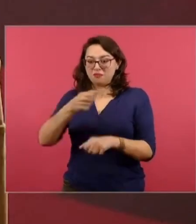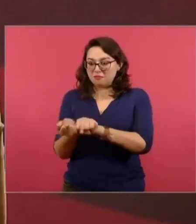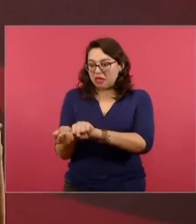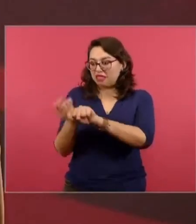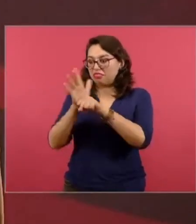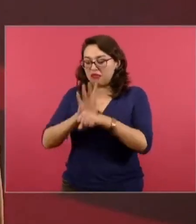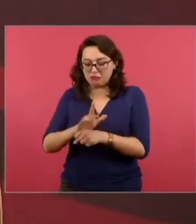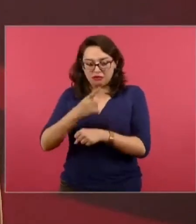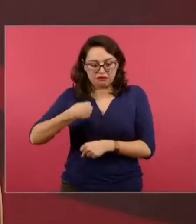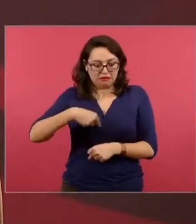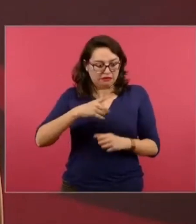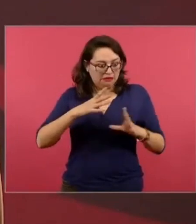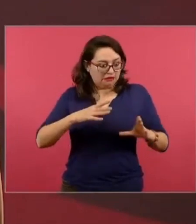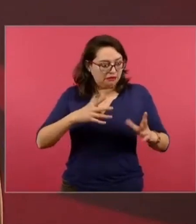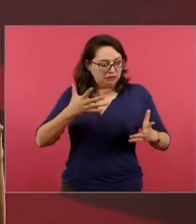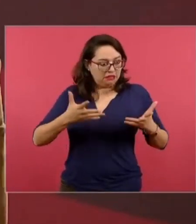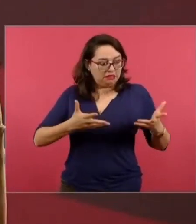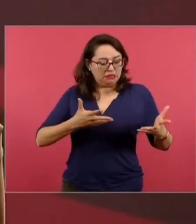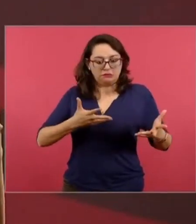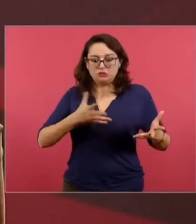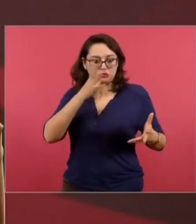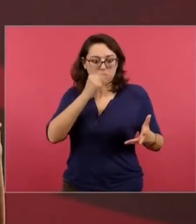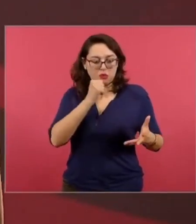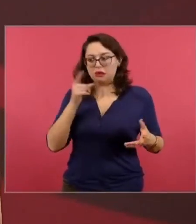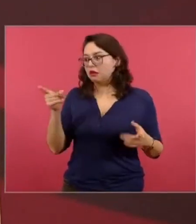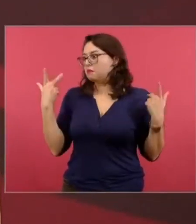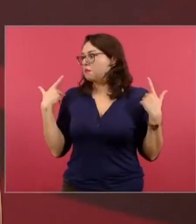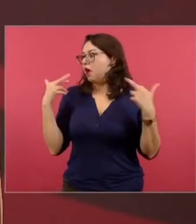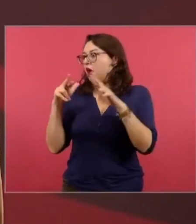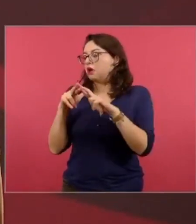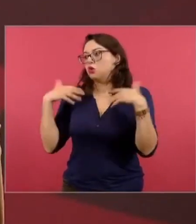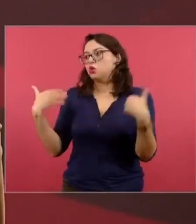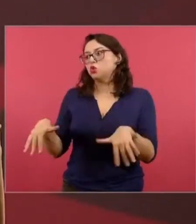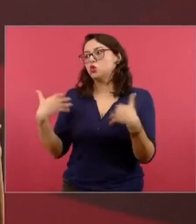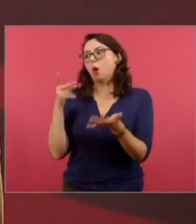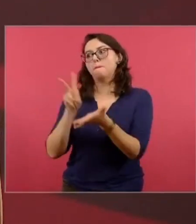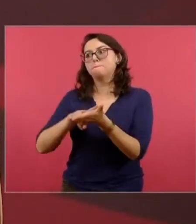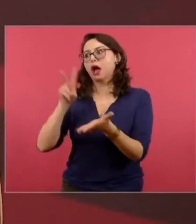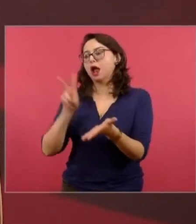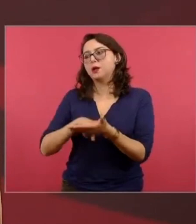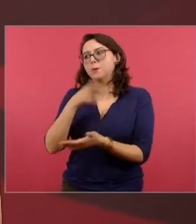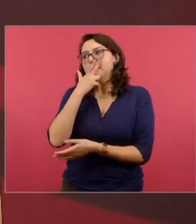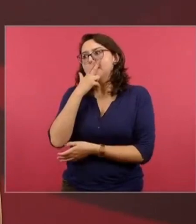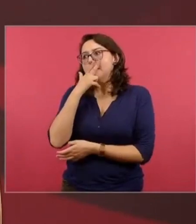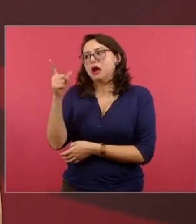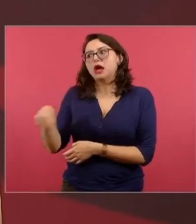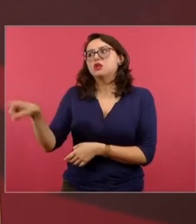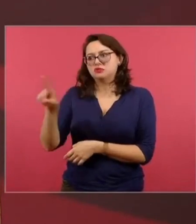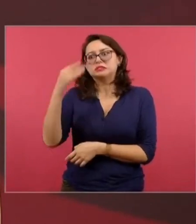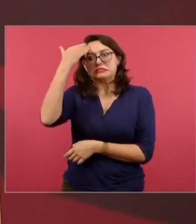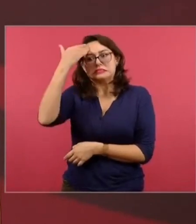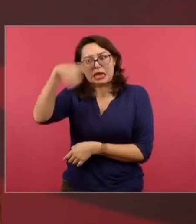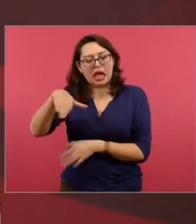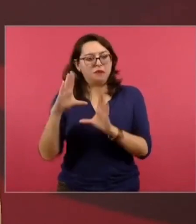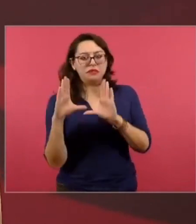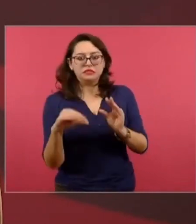papel fundamental que jugaban en la escuela y que ahora en la pandemia ellos tuvieron que hacer las actividades que antes hacían los docentes, y por eso